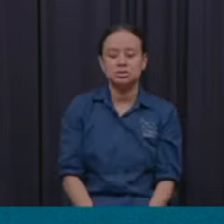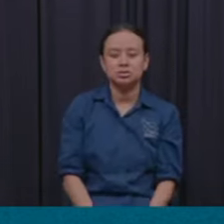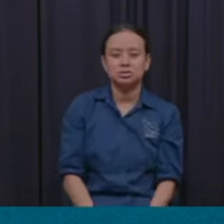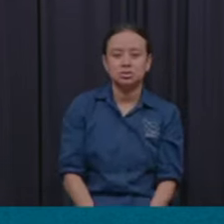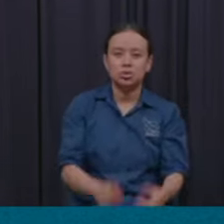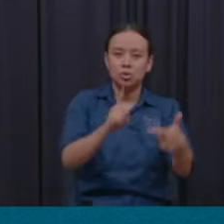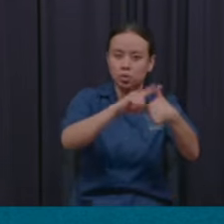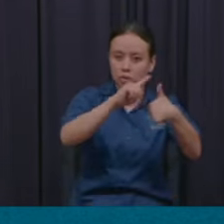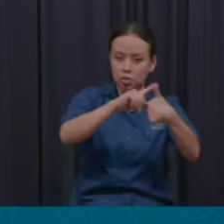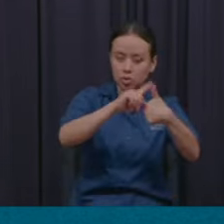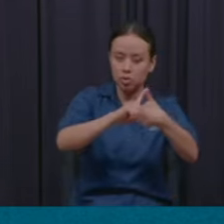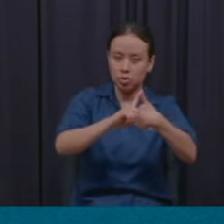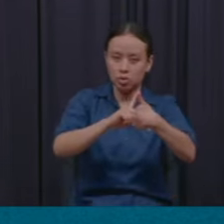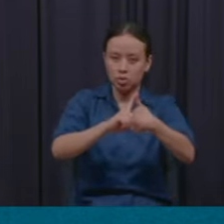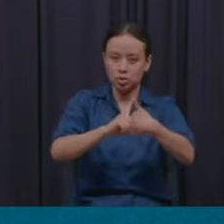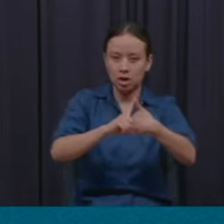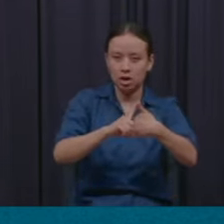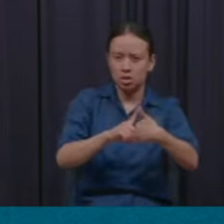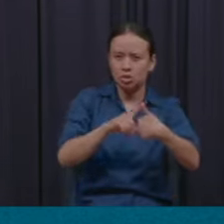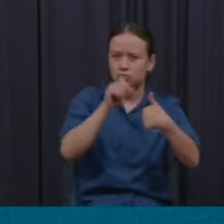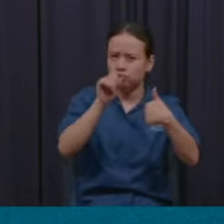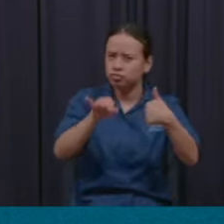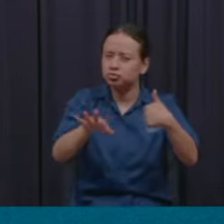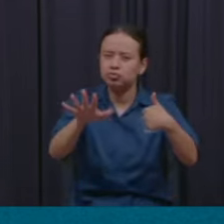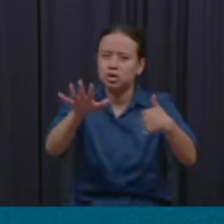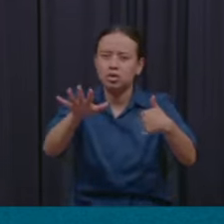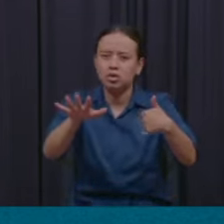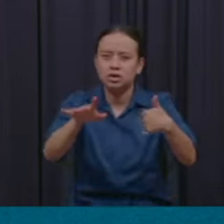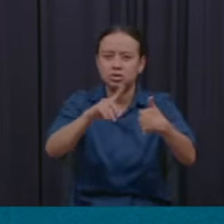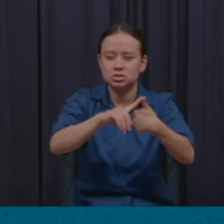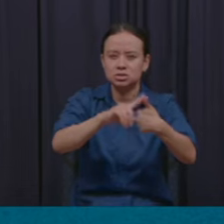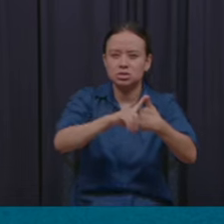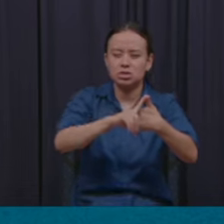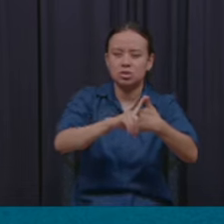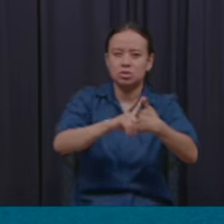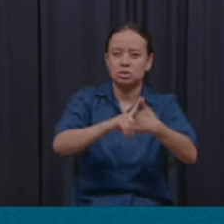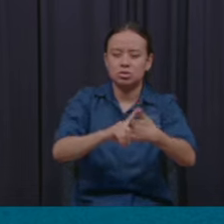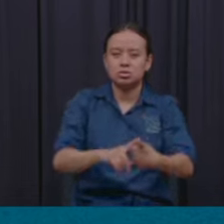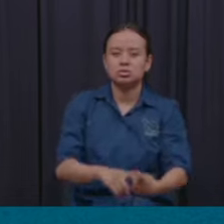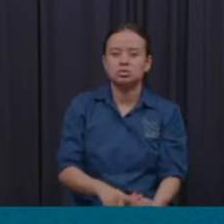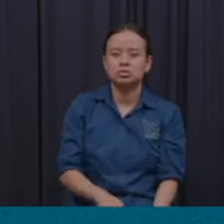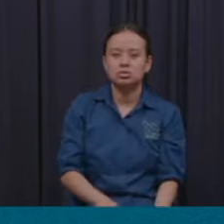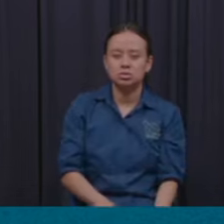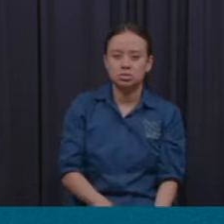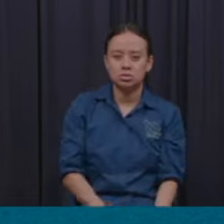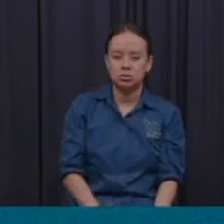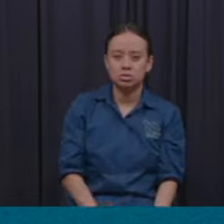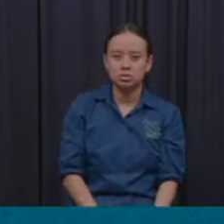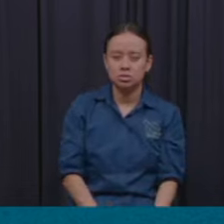paganos, dragones. ¿Qué hace un creyente con un dragón allí puesto en la sala de adorno?